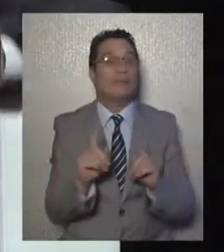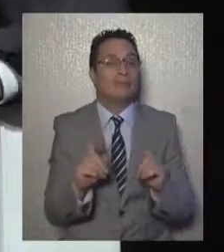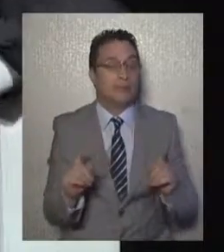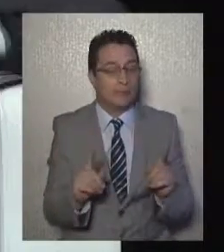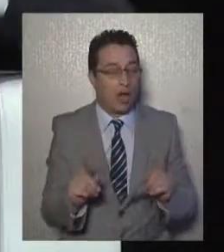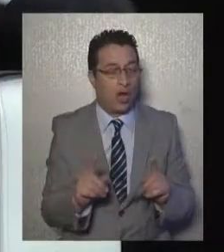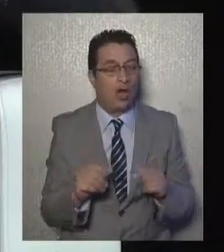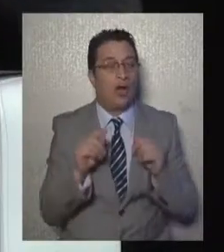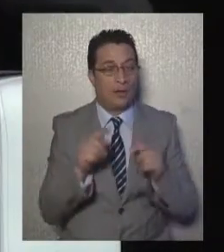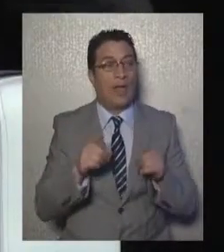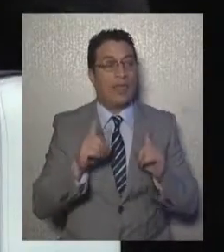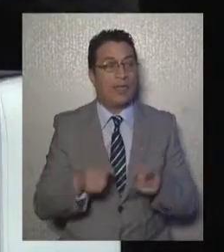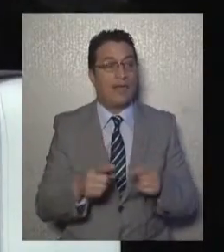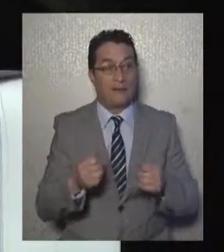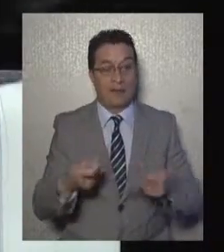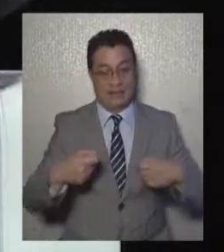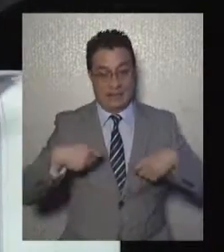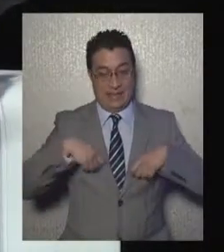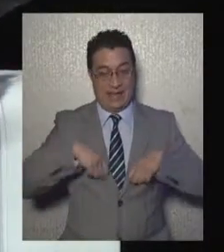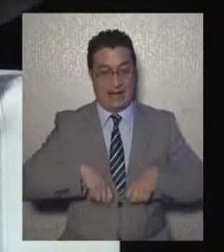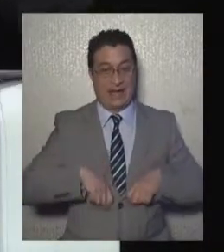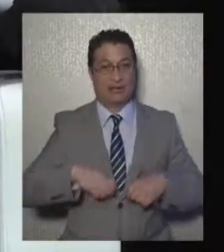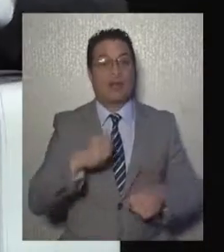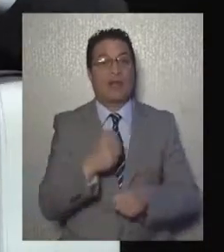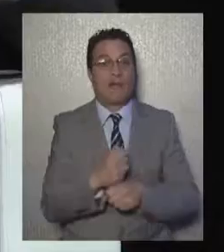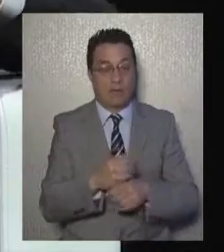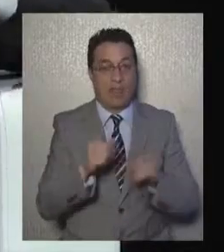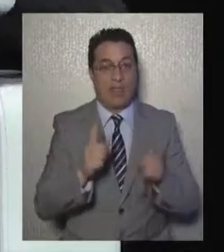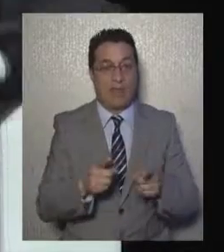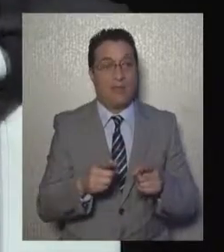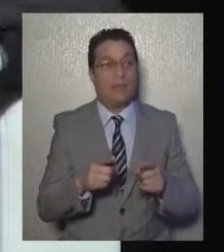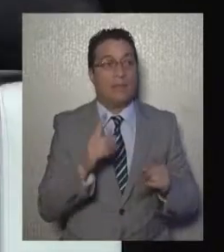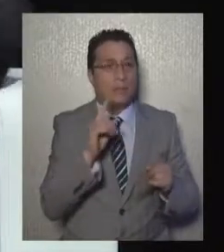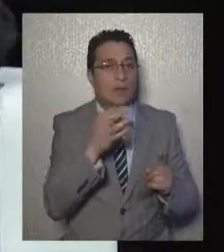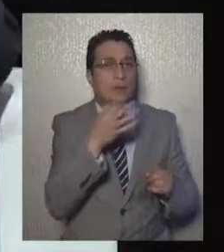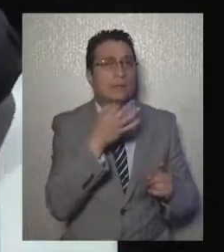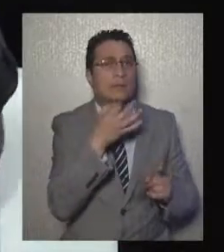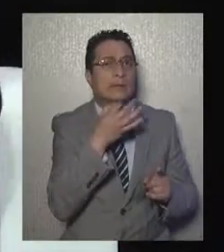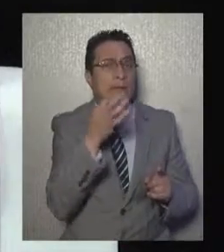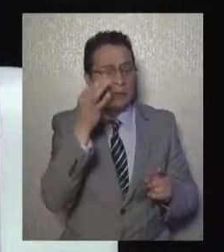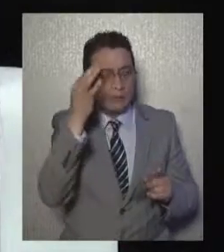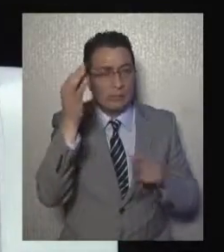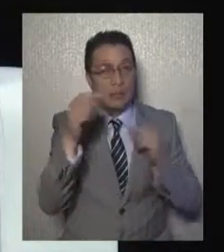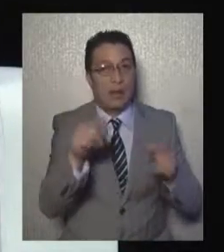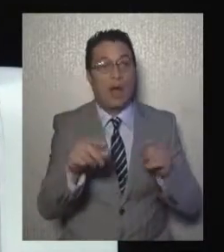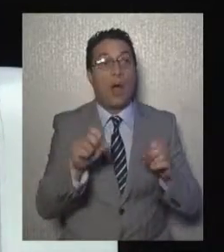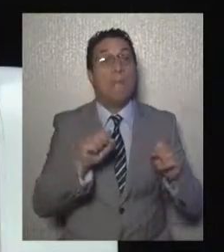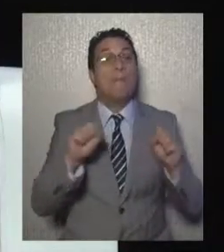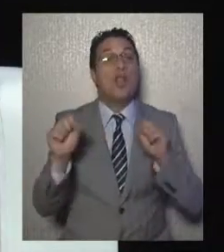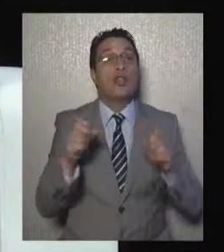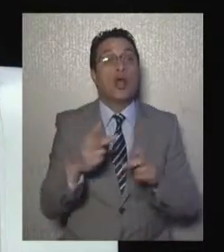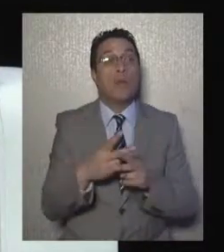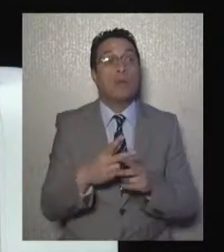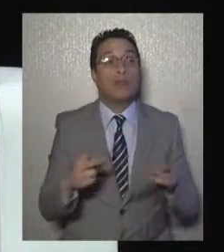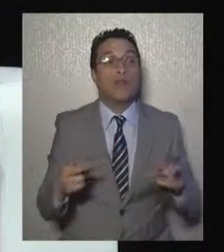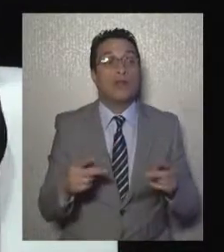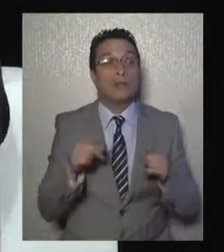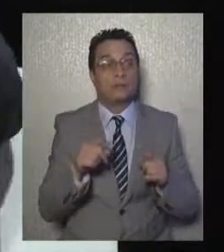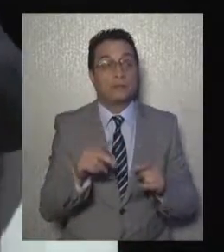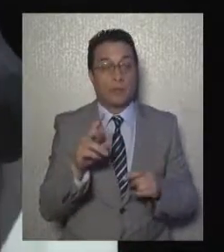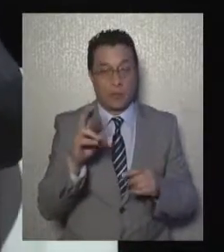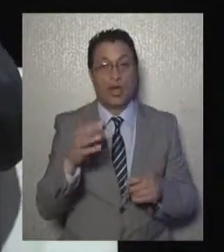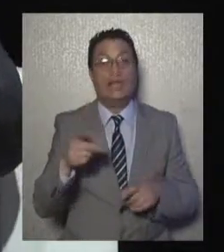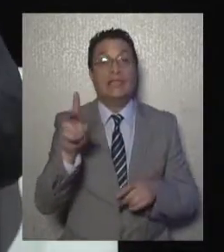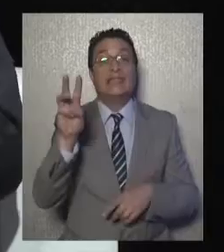realidad, pero hay que estabilizar los ingresos laborales. Sutileza. Significa que en términos de política pública, un seguro